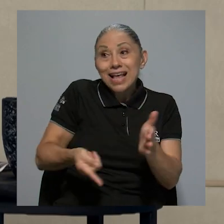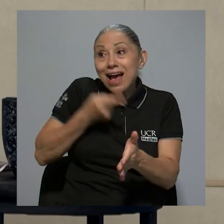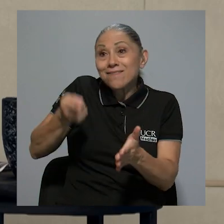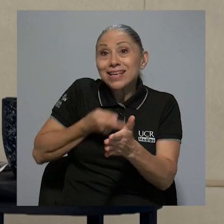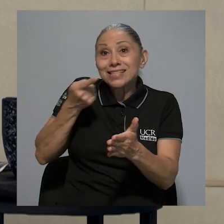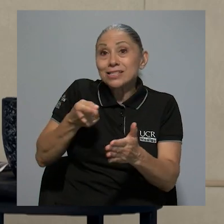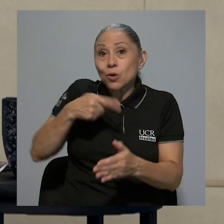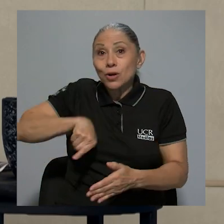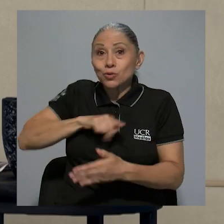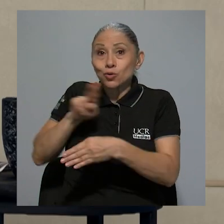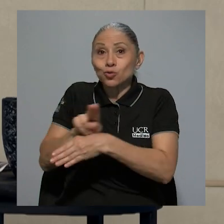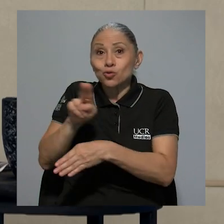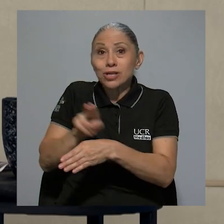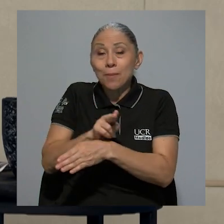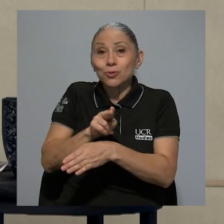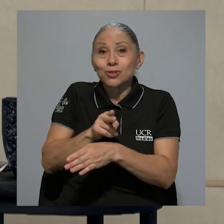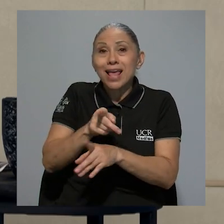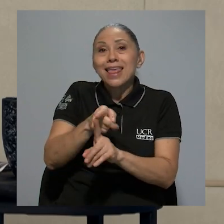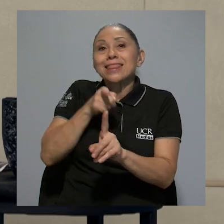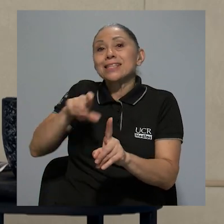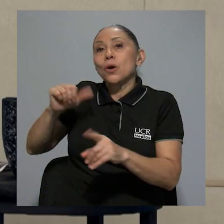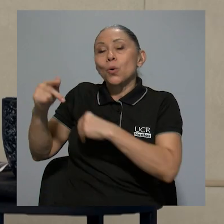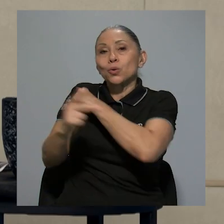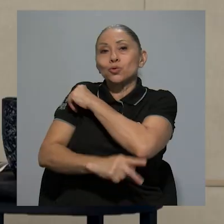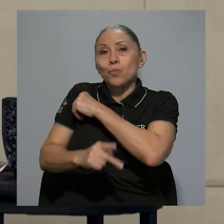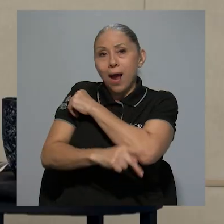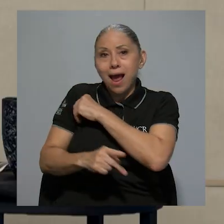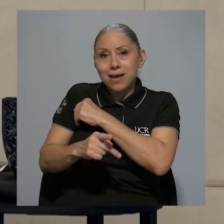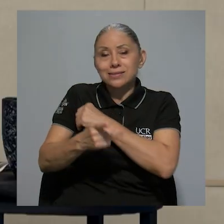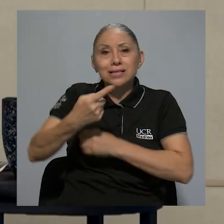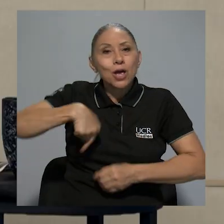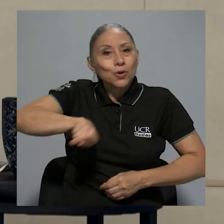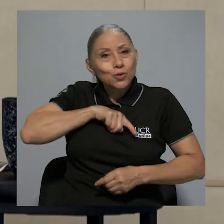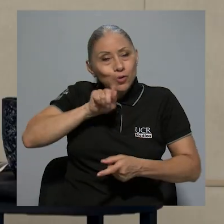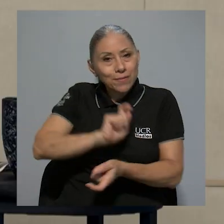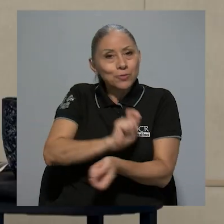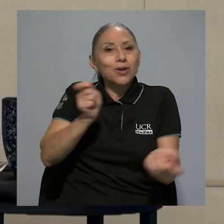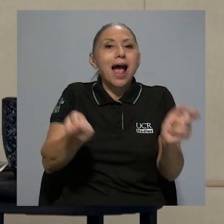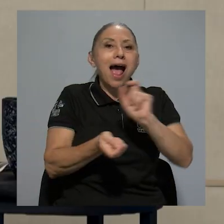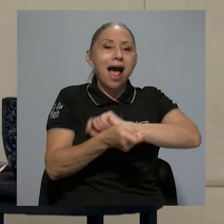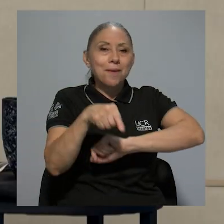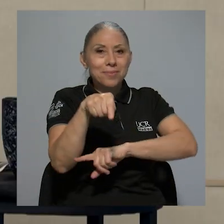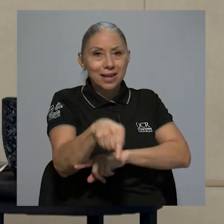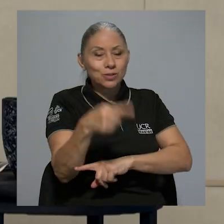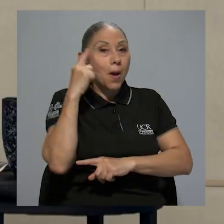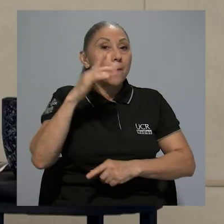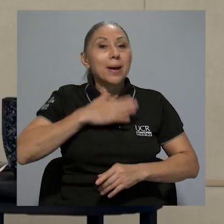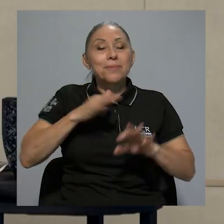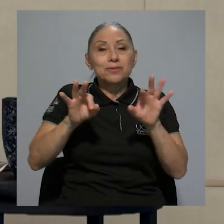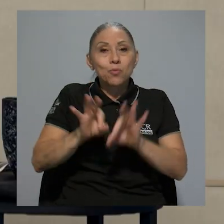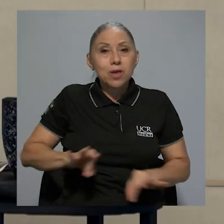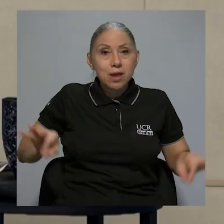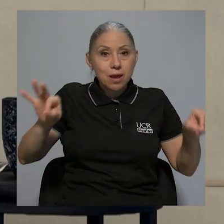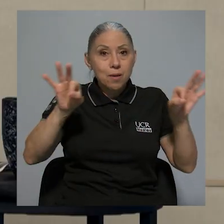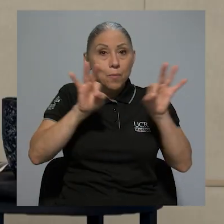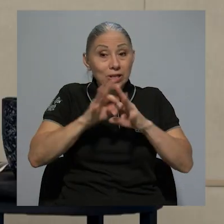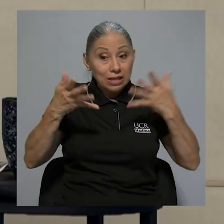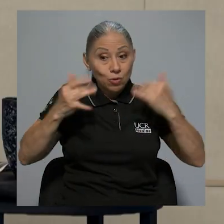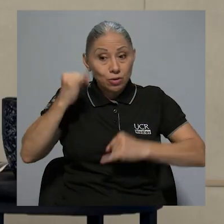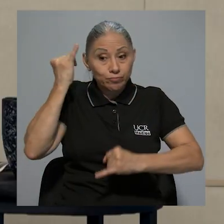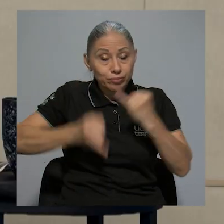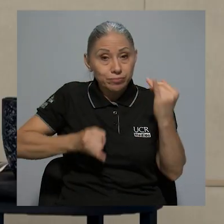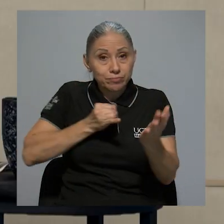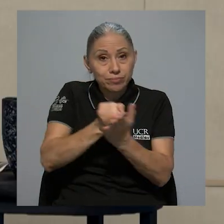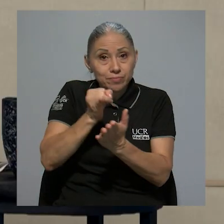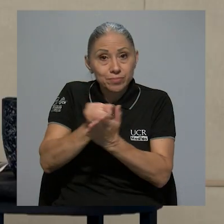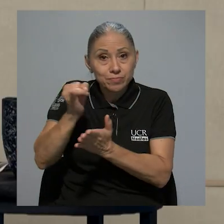de otros lugares, ¿verdad? Y eso es algo que yo creo que hay que cambiar. O sea, para mí es muy importante que al finalizar esta